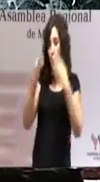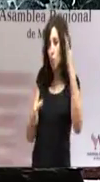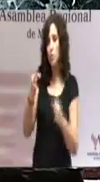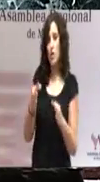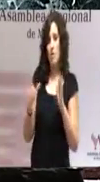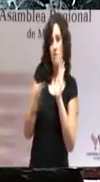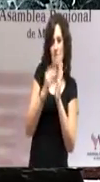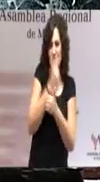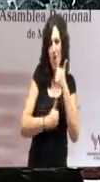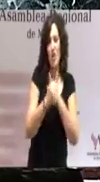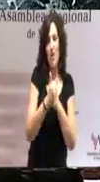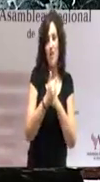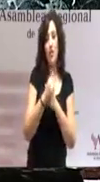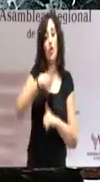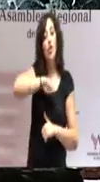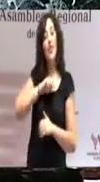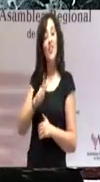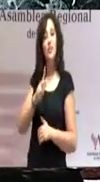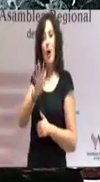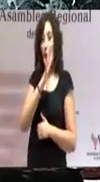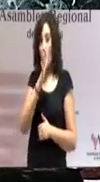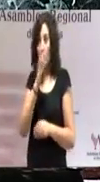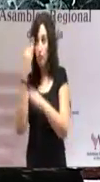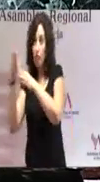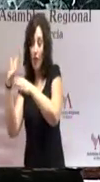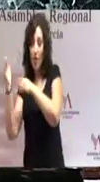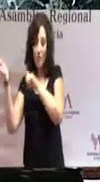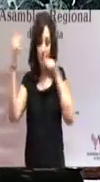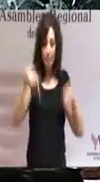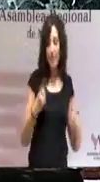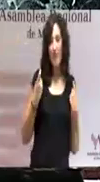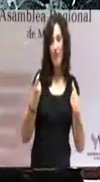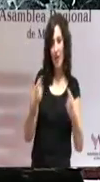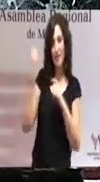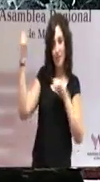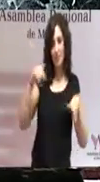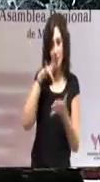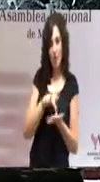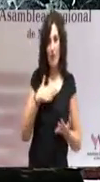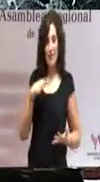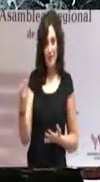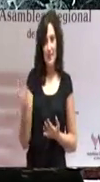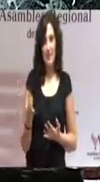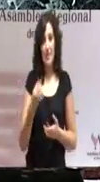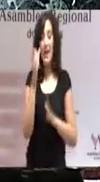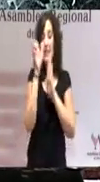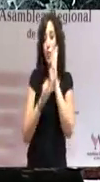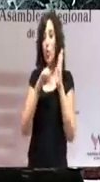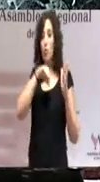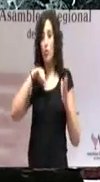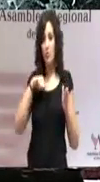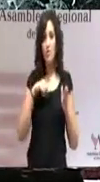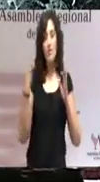tener agua desde donde sobra hasta donde nos falta, un estatuto de autonomía que